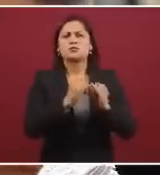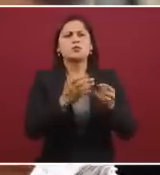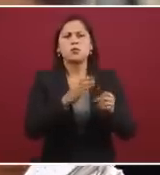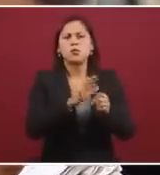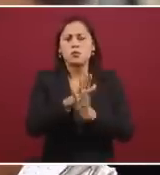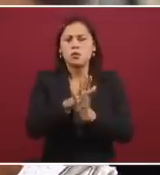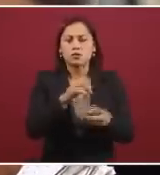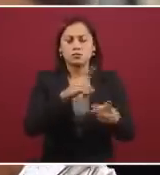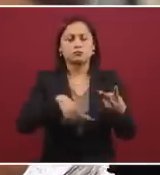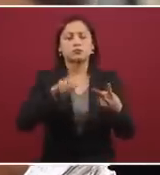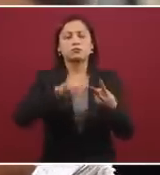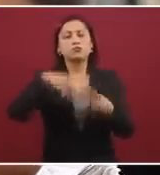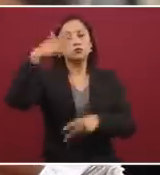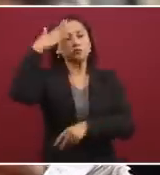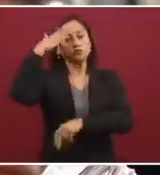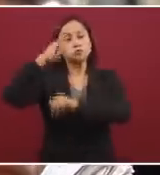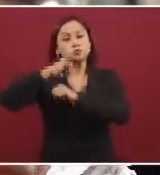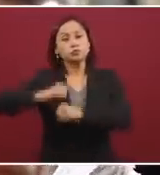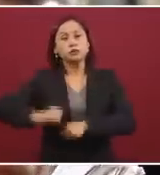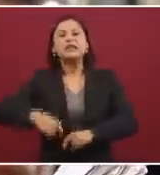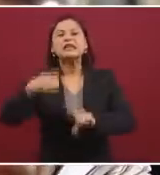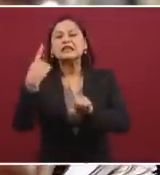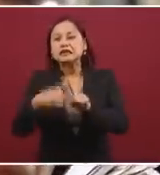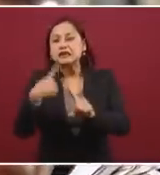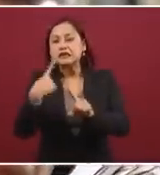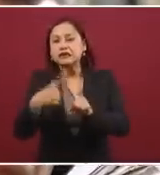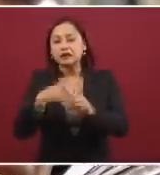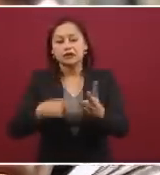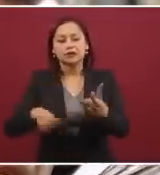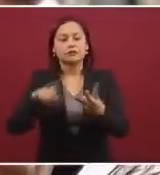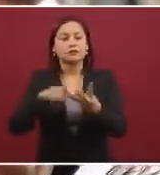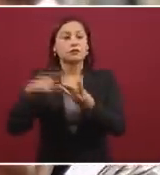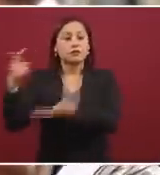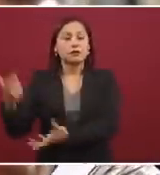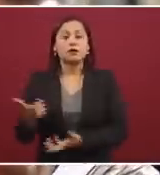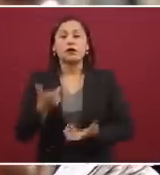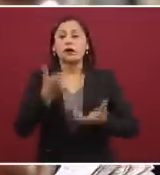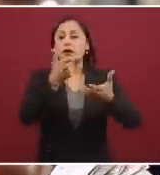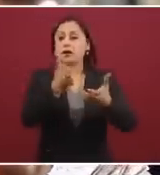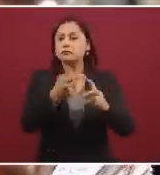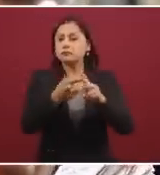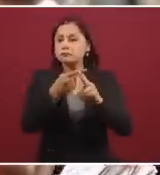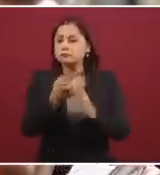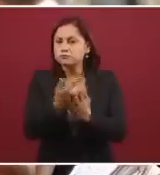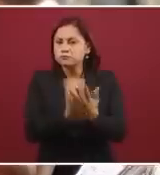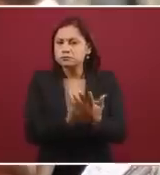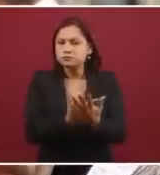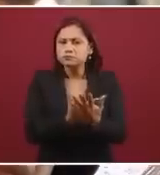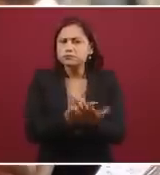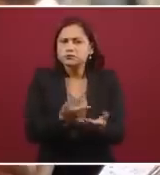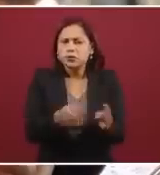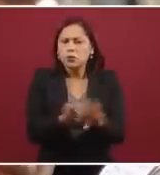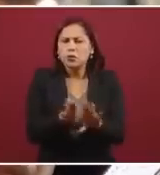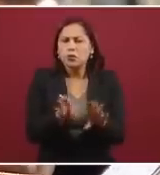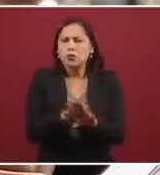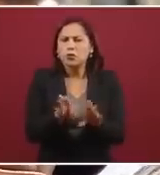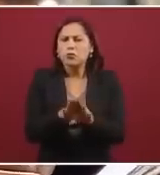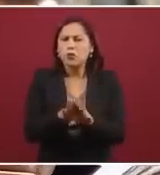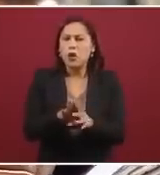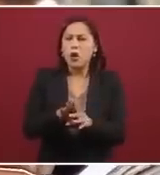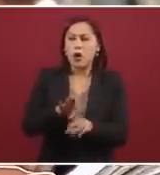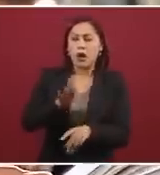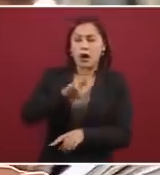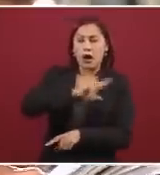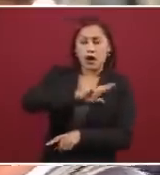y fondos económicos y si los recursos ahora vendrán por parte de la iniciativa privada y de los